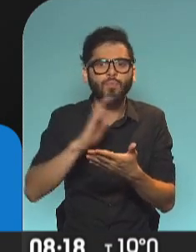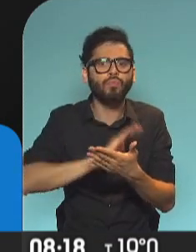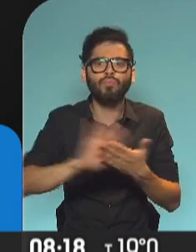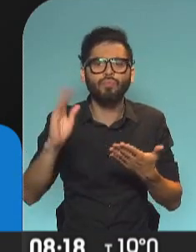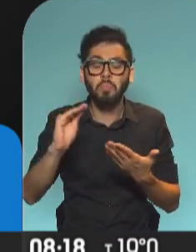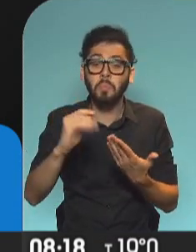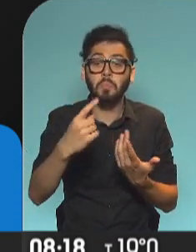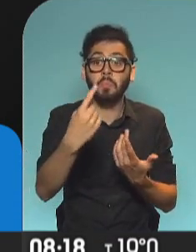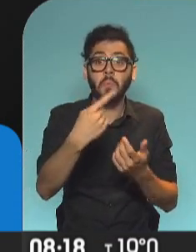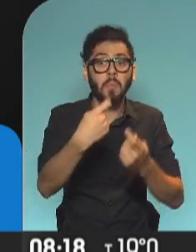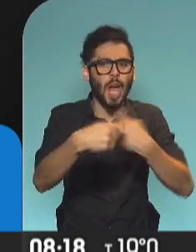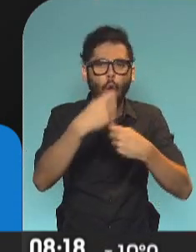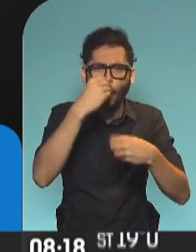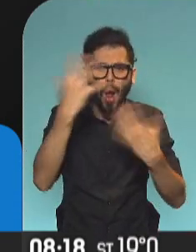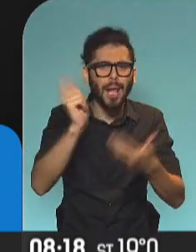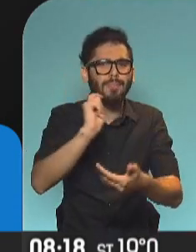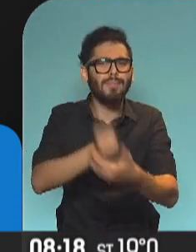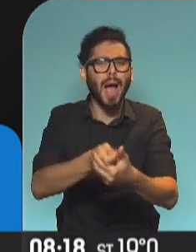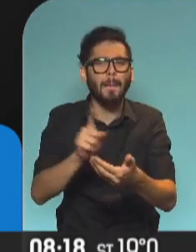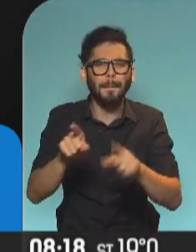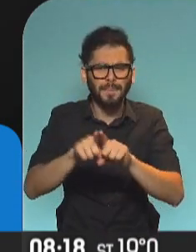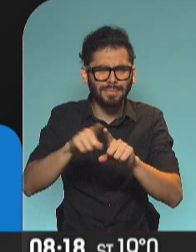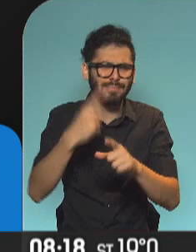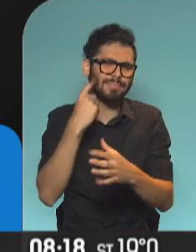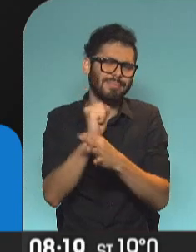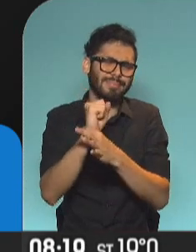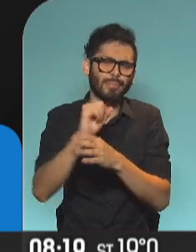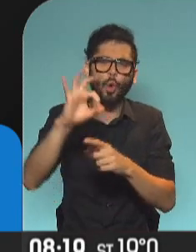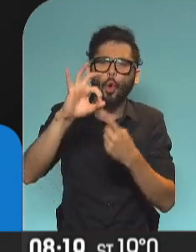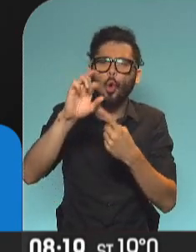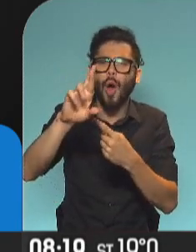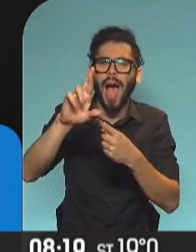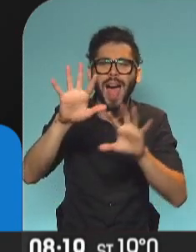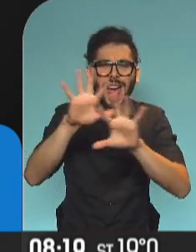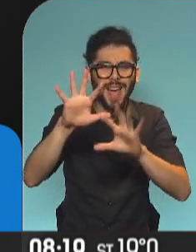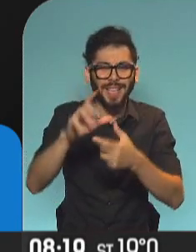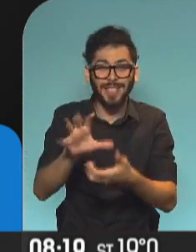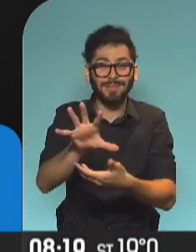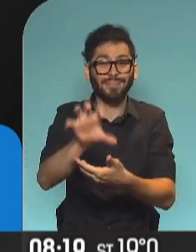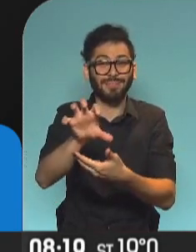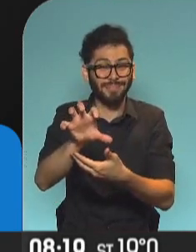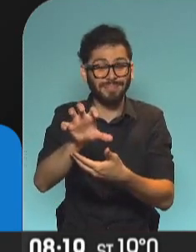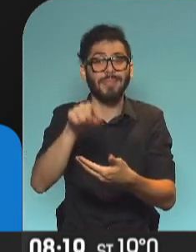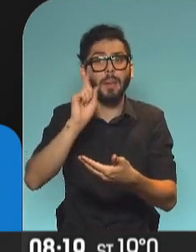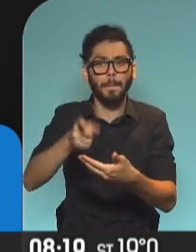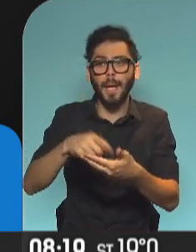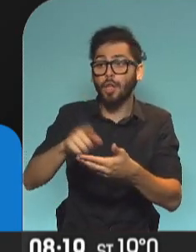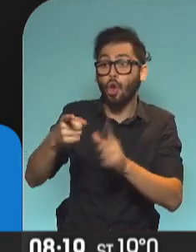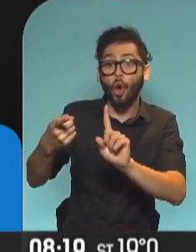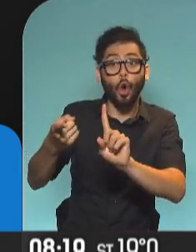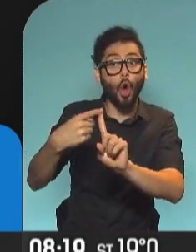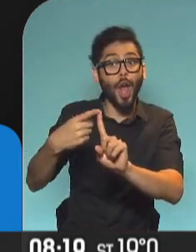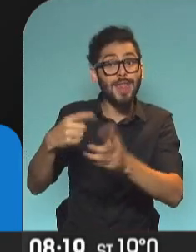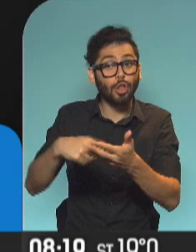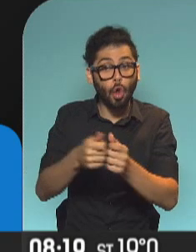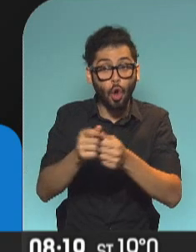pagar en cualquier comercio con ese famoso código QR, también lo que te va a permitir es hacerle transferencias a tus contactos que tengas